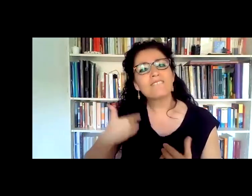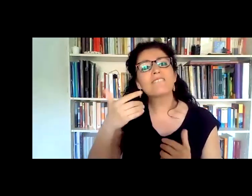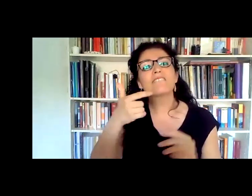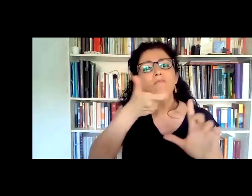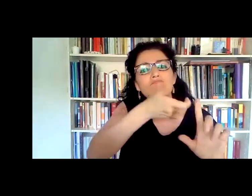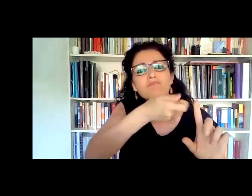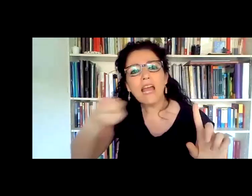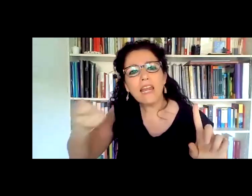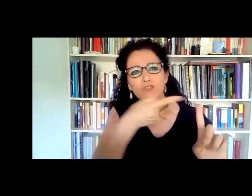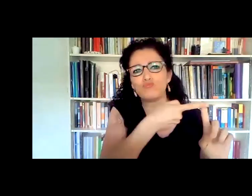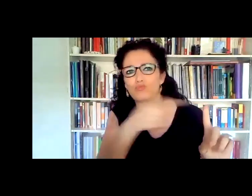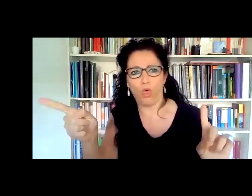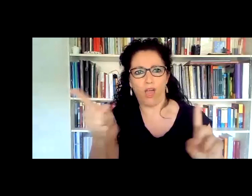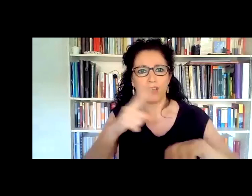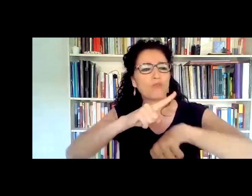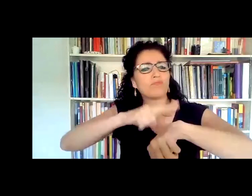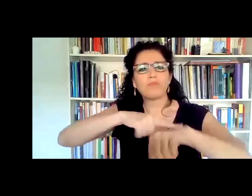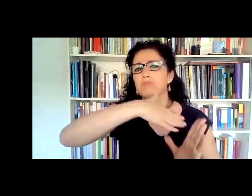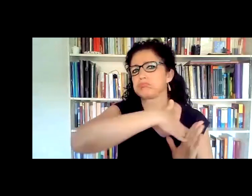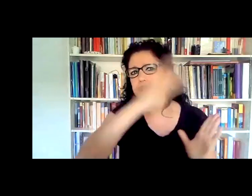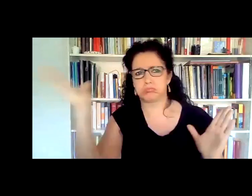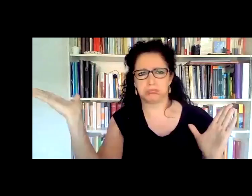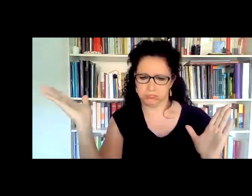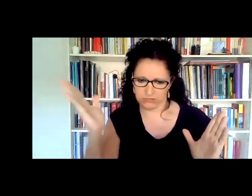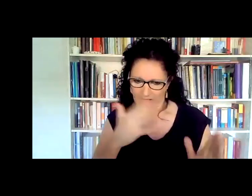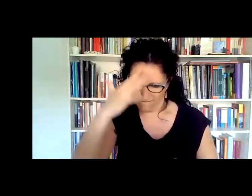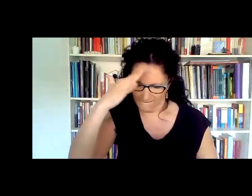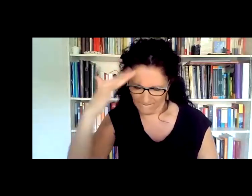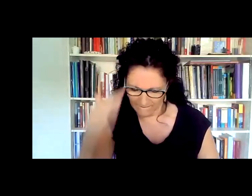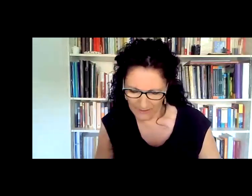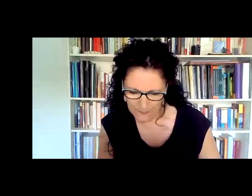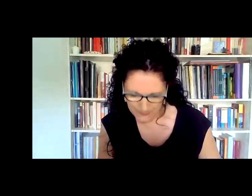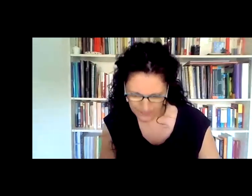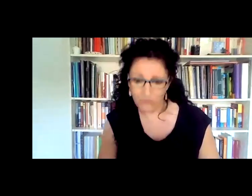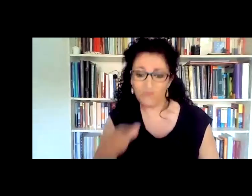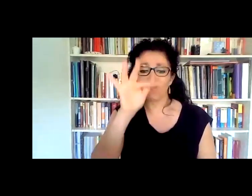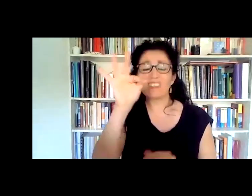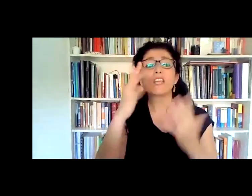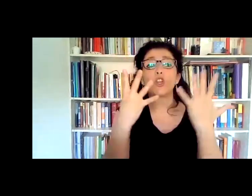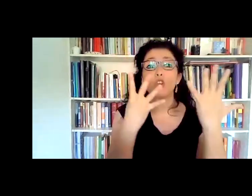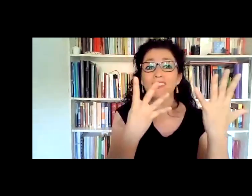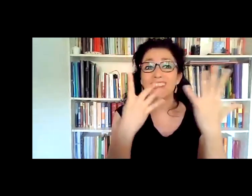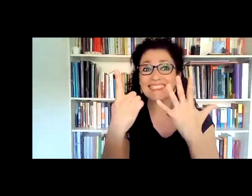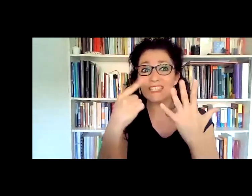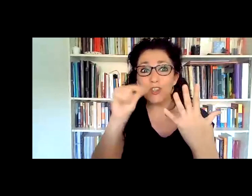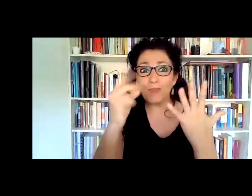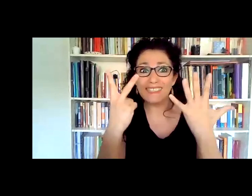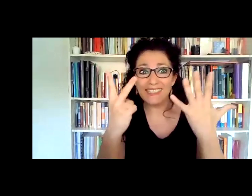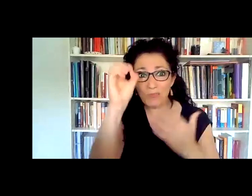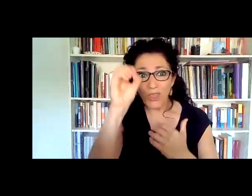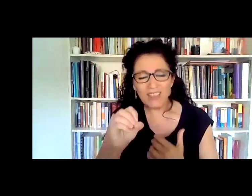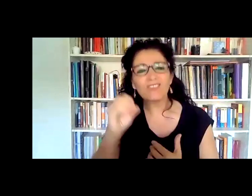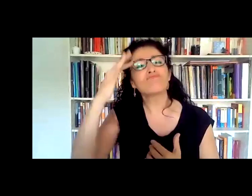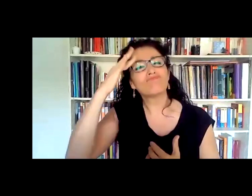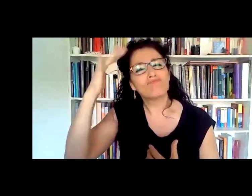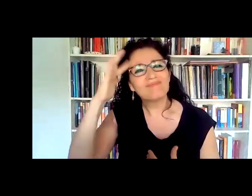86,7% quieren que en todos los canales, en toda la programación y a cualquier hora se cuente con lengua de signos,